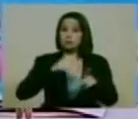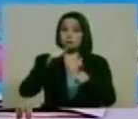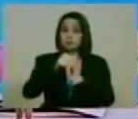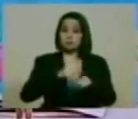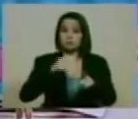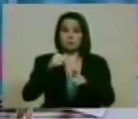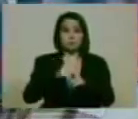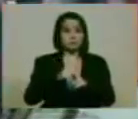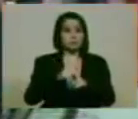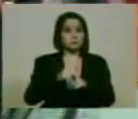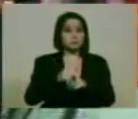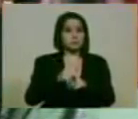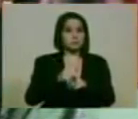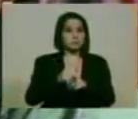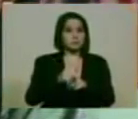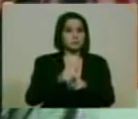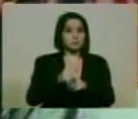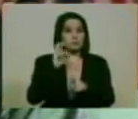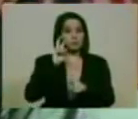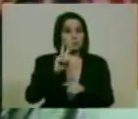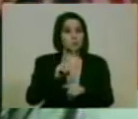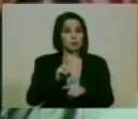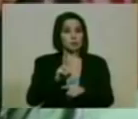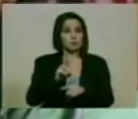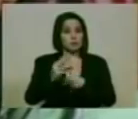queridos compañeros, que recoge mucho.